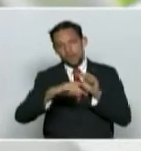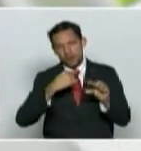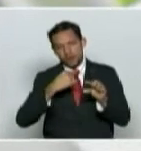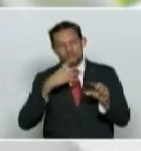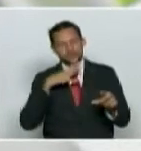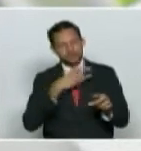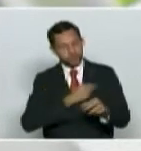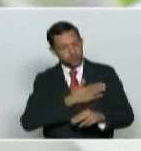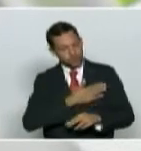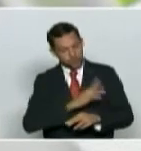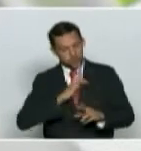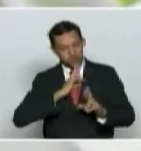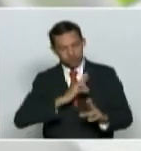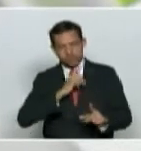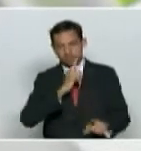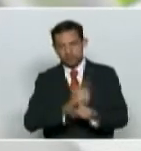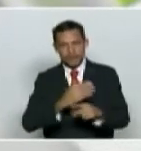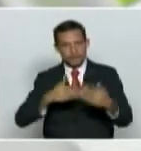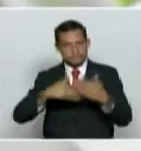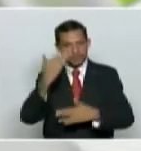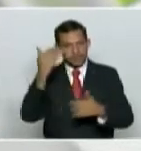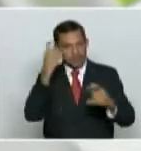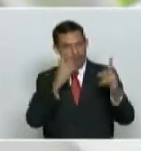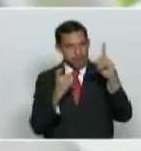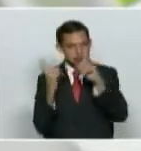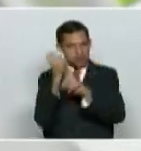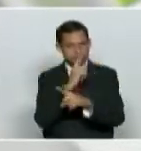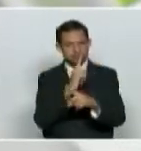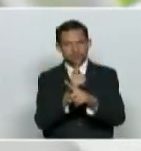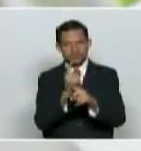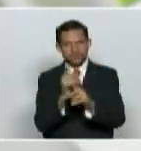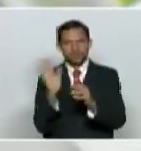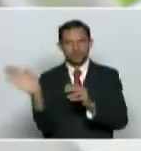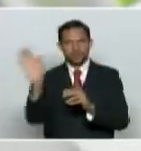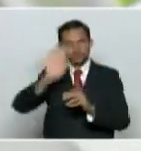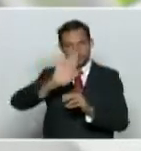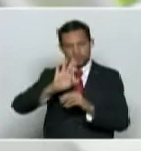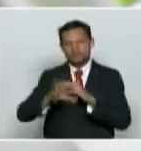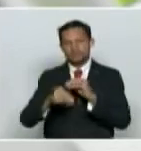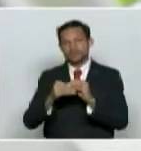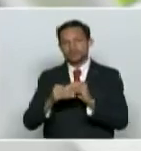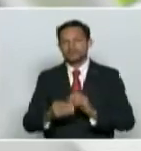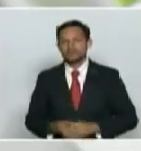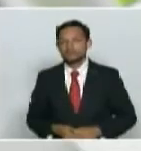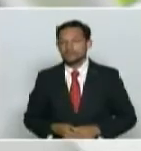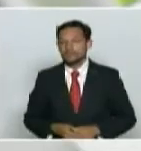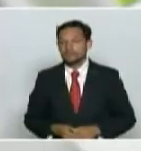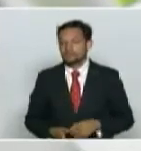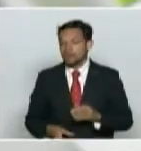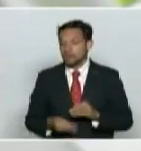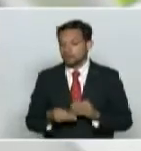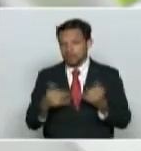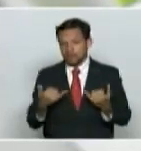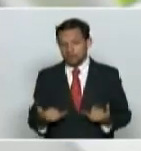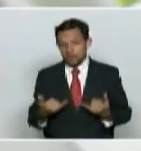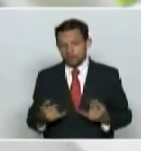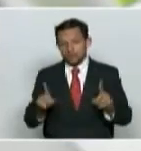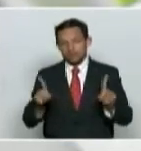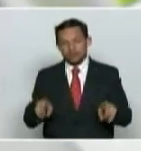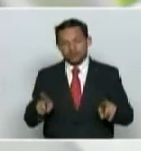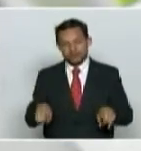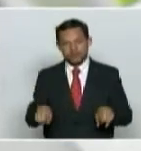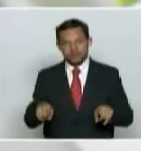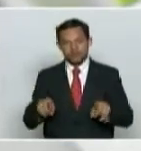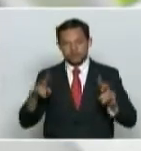ya partiendo de eso para hacer mayores contenidos para todos ustedes. Bueno, ahorita hablábamos de que el programa